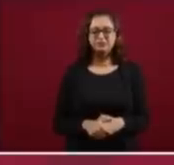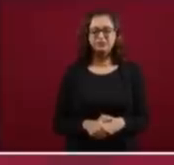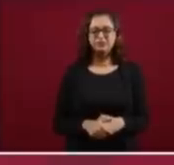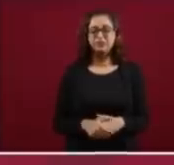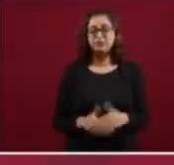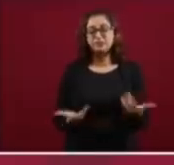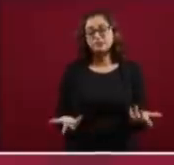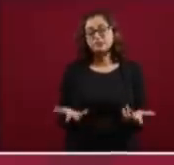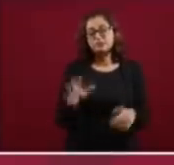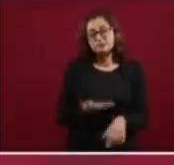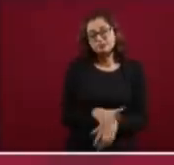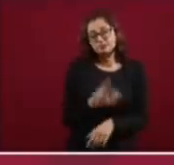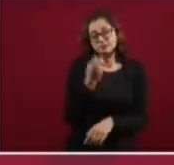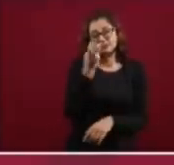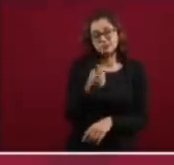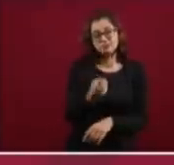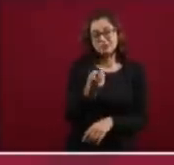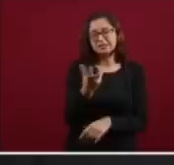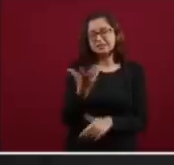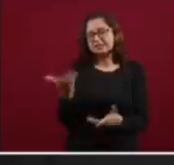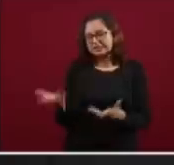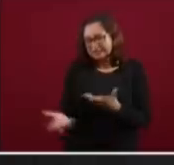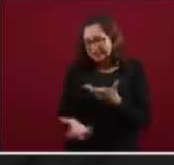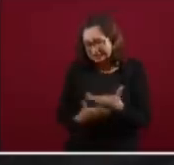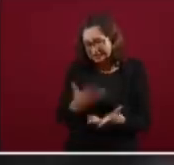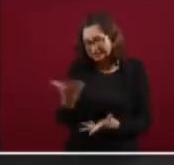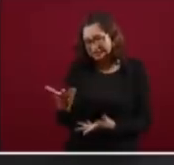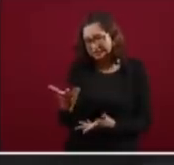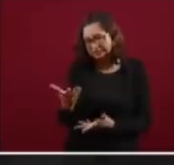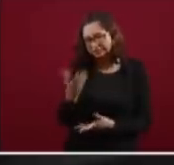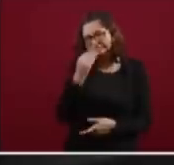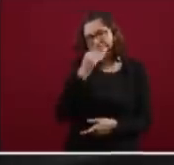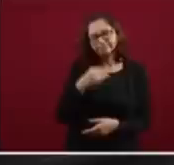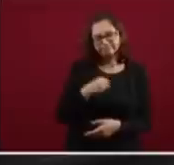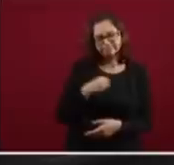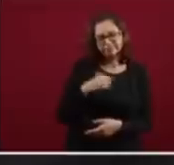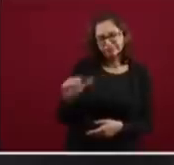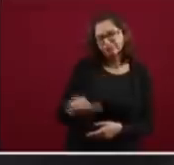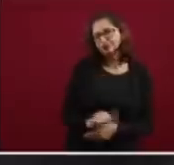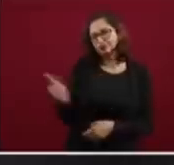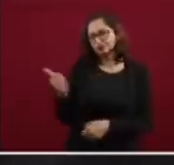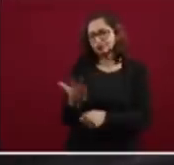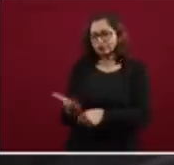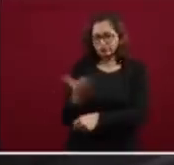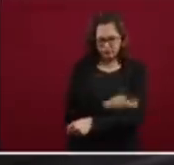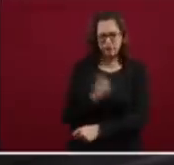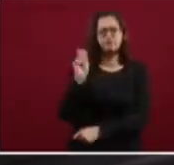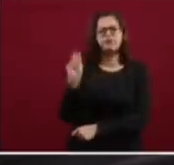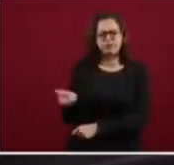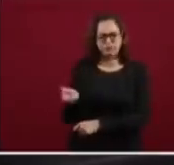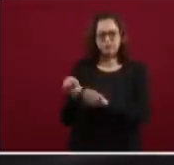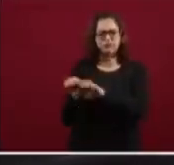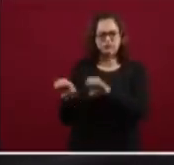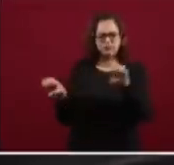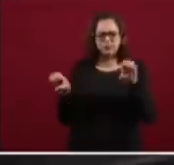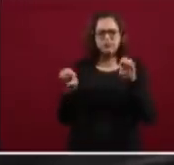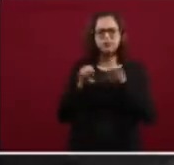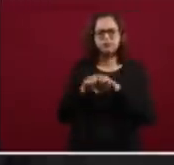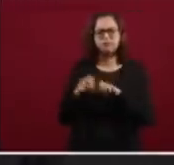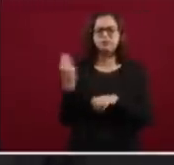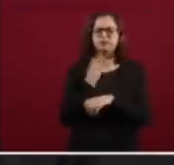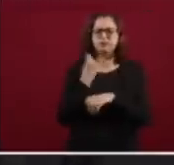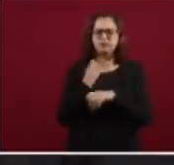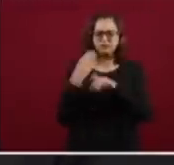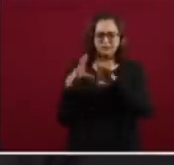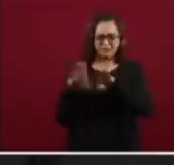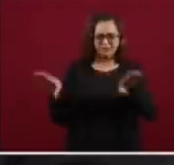por eso propuse a una compañera del mismo equipo de los abogados